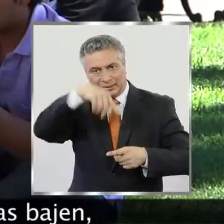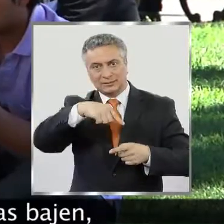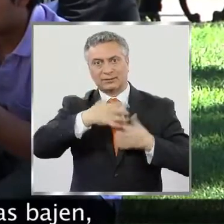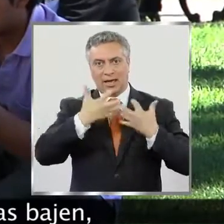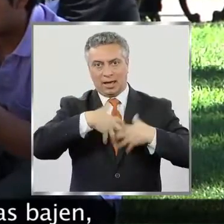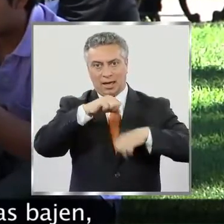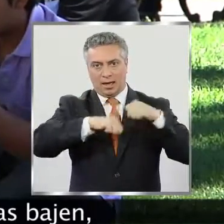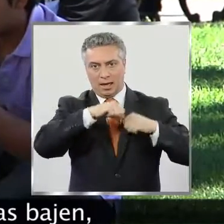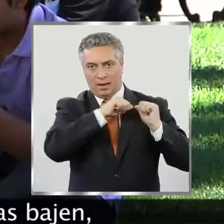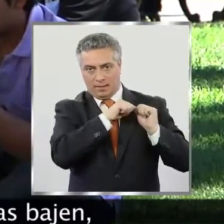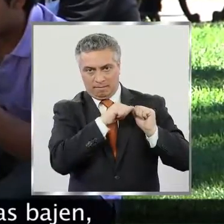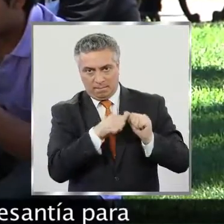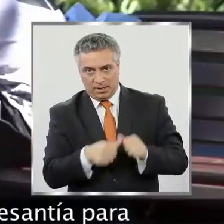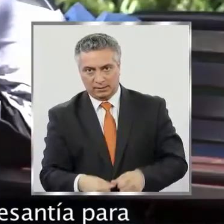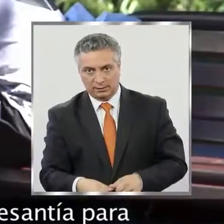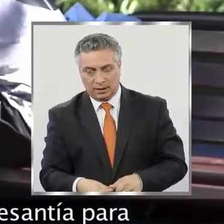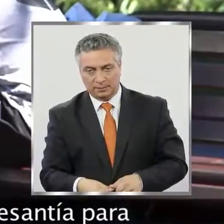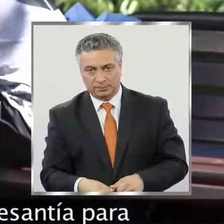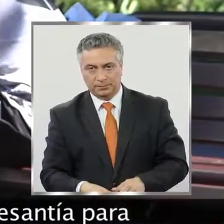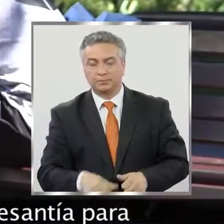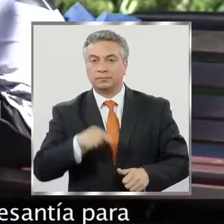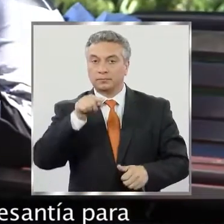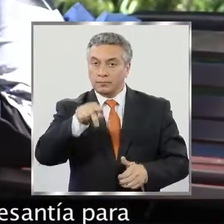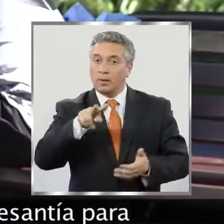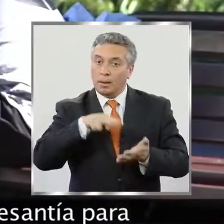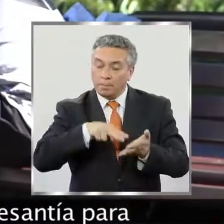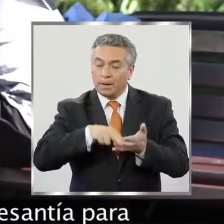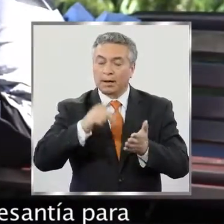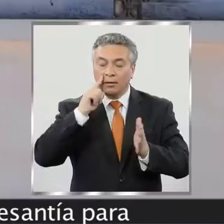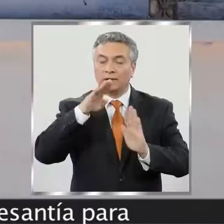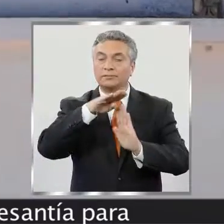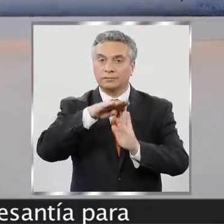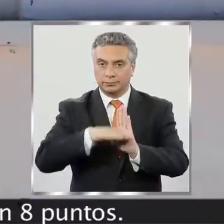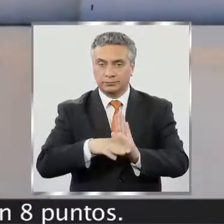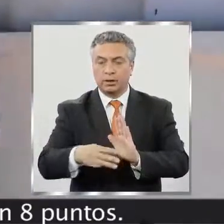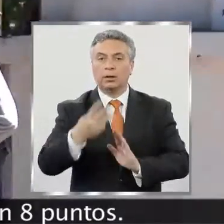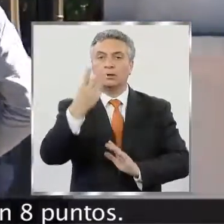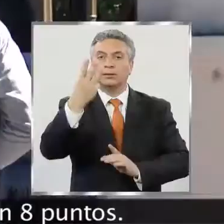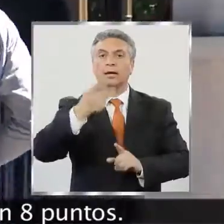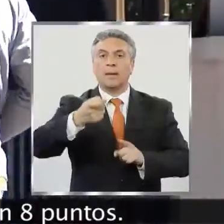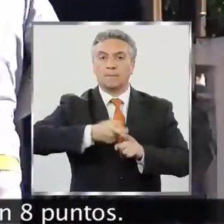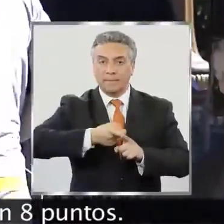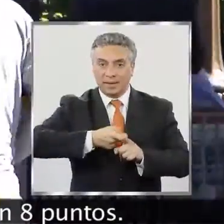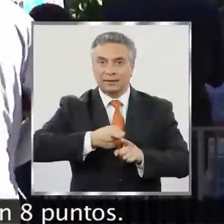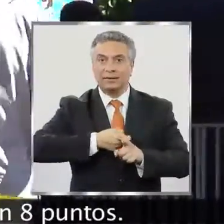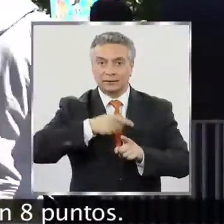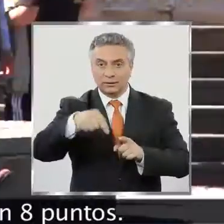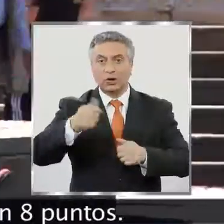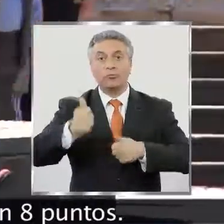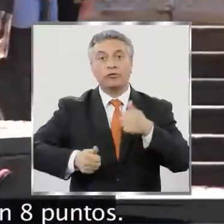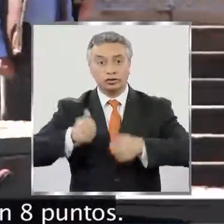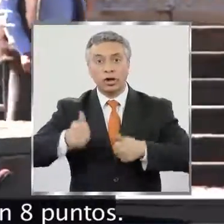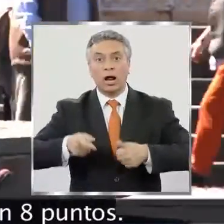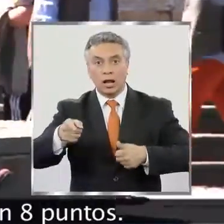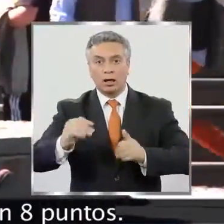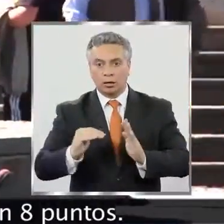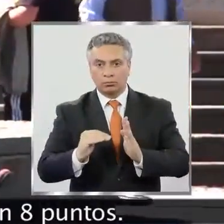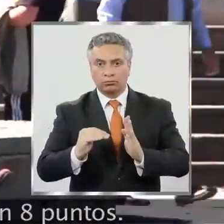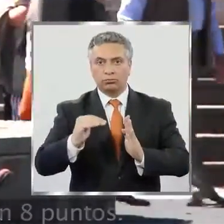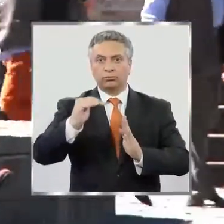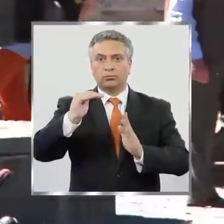Es de esperar que las cifras bajen. En solo 3 meses, el nivel de cesantía para los profesionales aumentó en